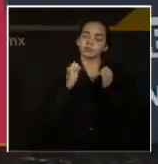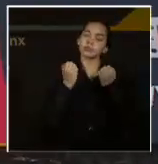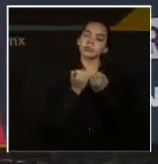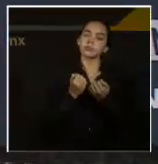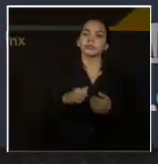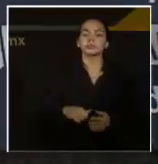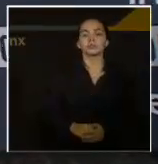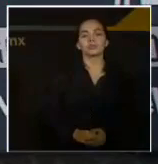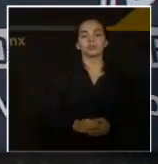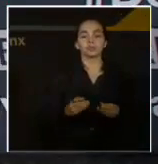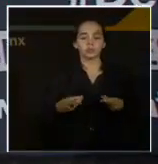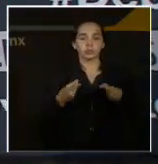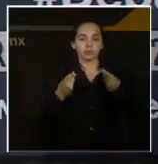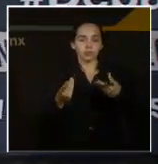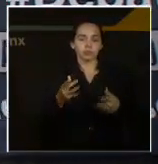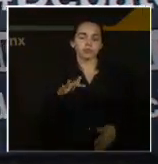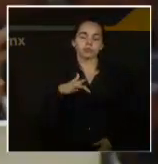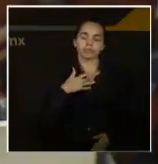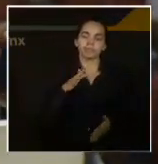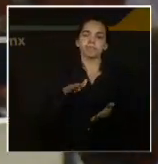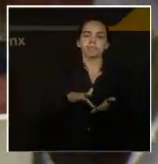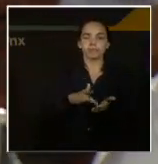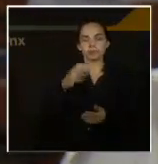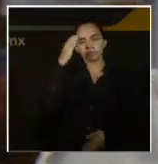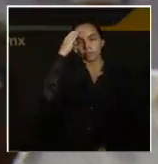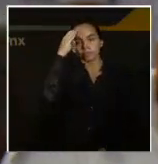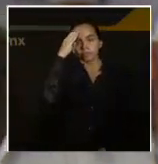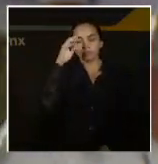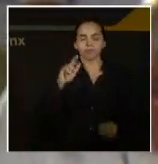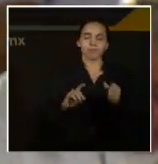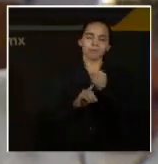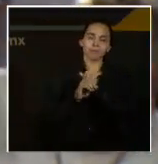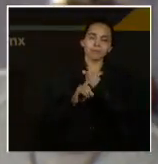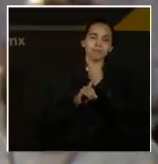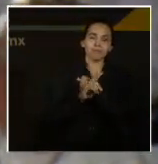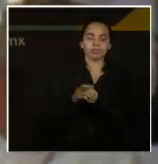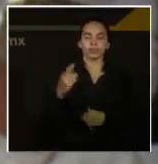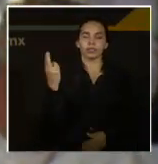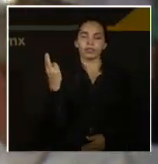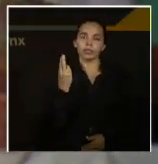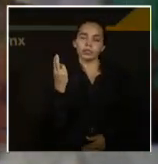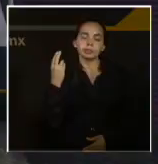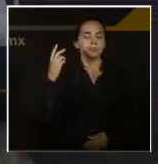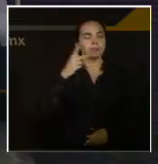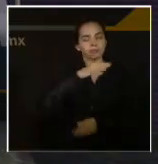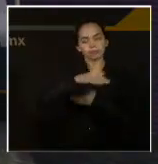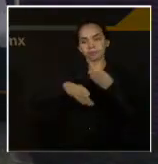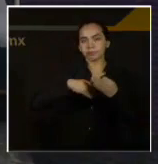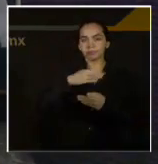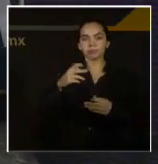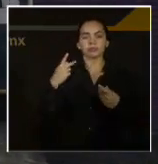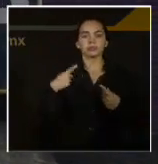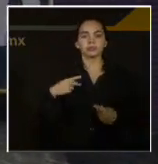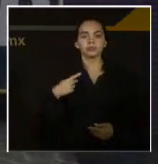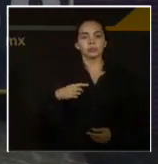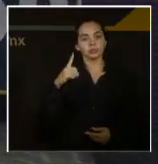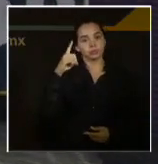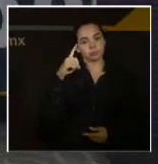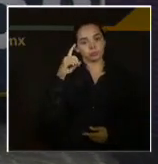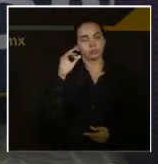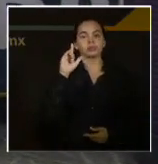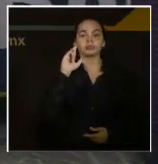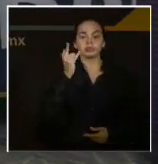cual nos da la sensibilidad para conocer los problemas y las necesidades de la gente. El 1 de julio,